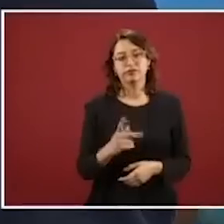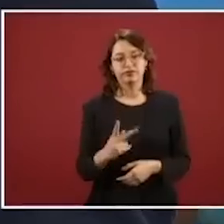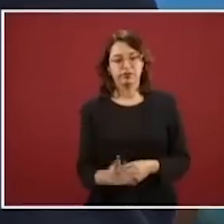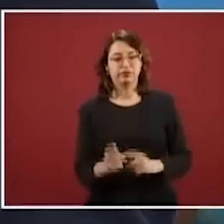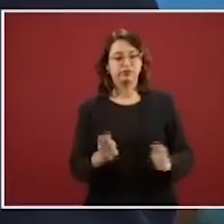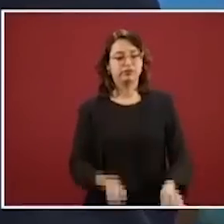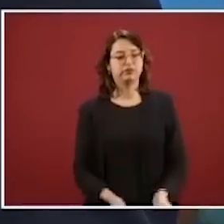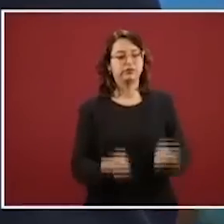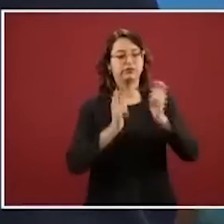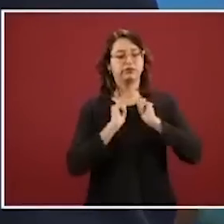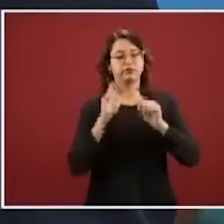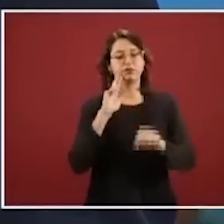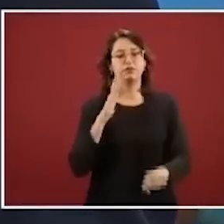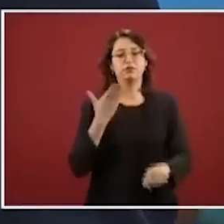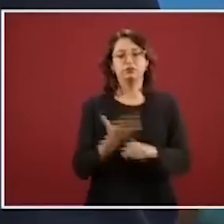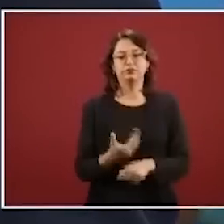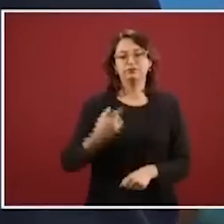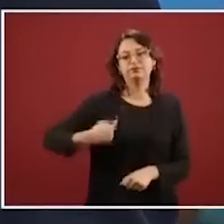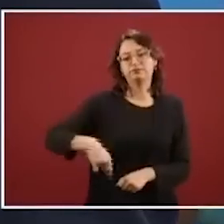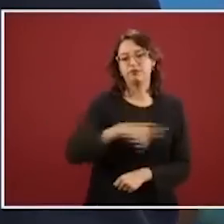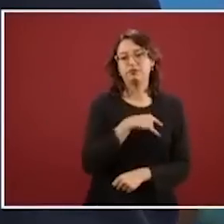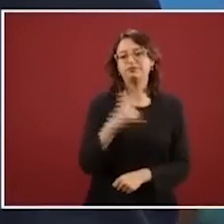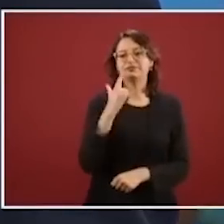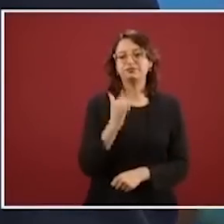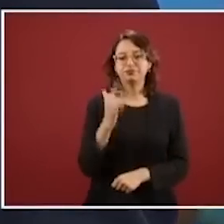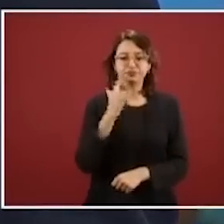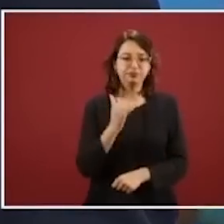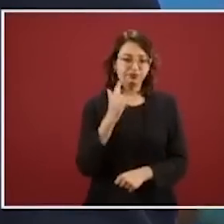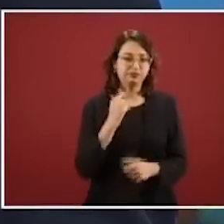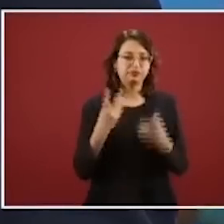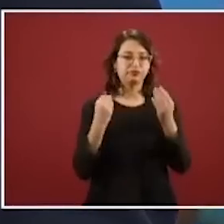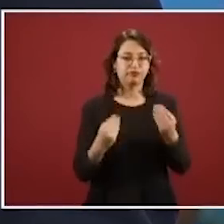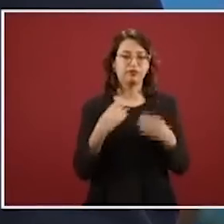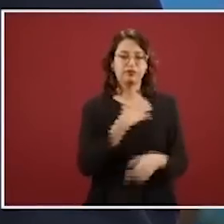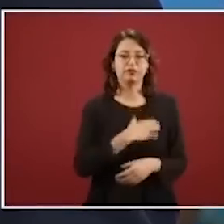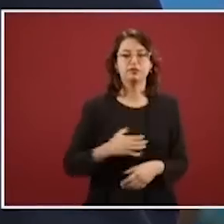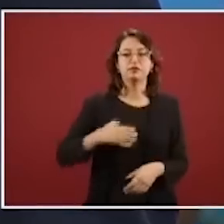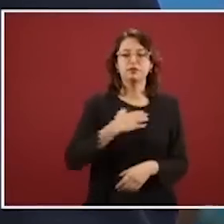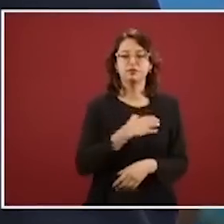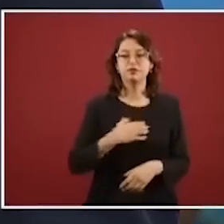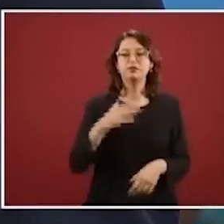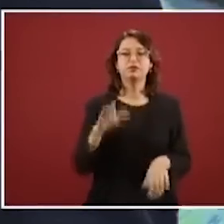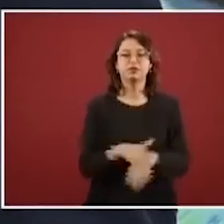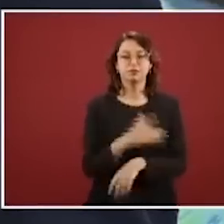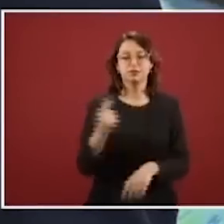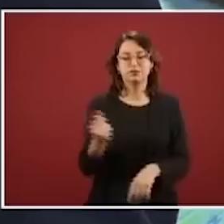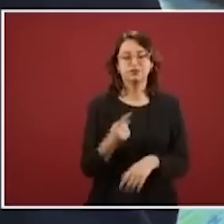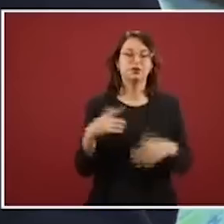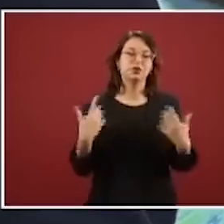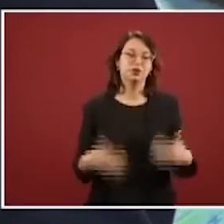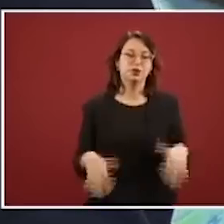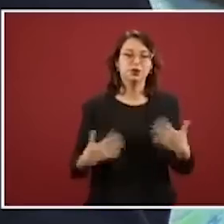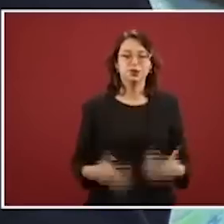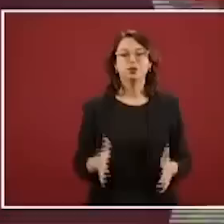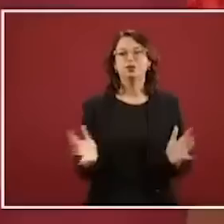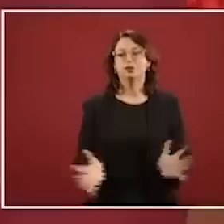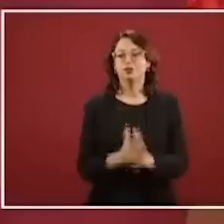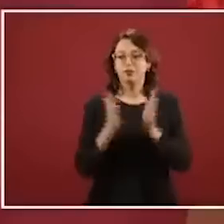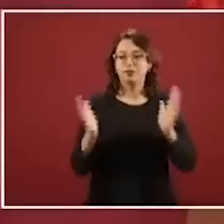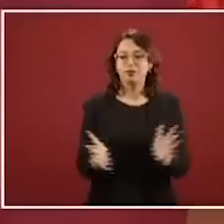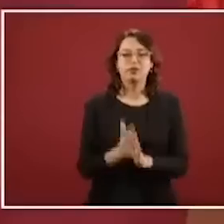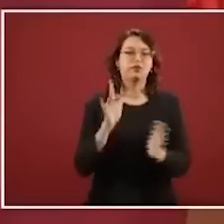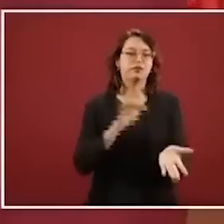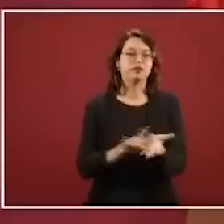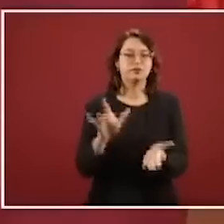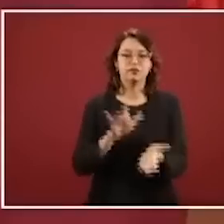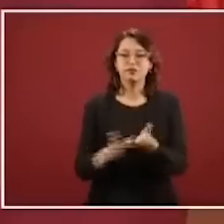Robado. Es que hemos hecho nuestro mayor esfuerzo y nos sentimos muy contentos por la participación, por la gran participación, solidaridad de